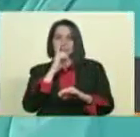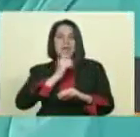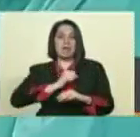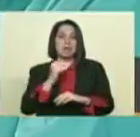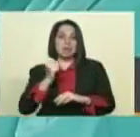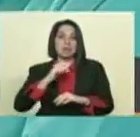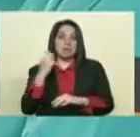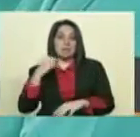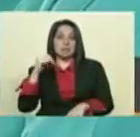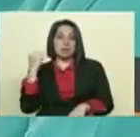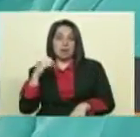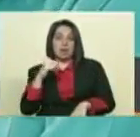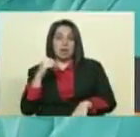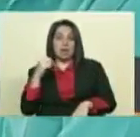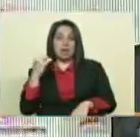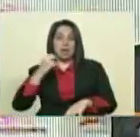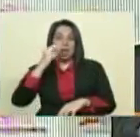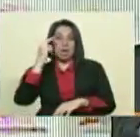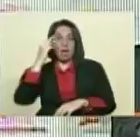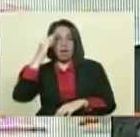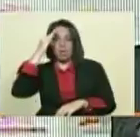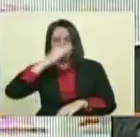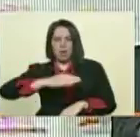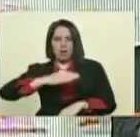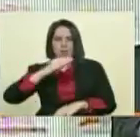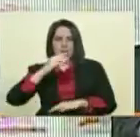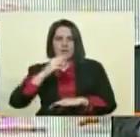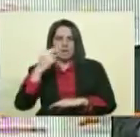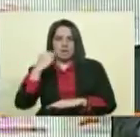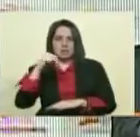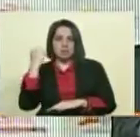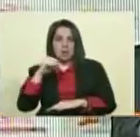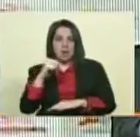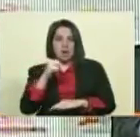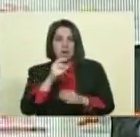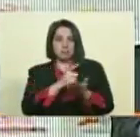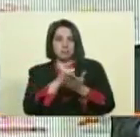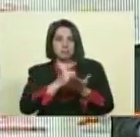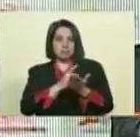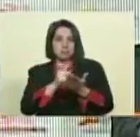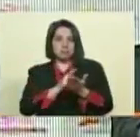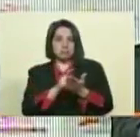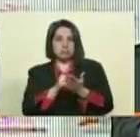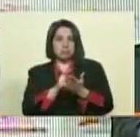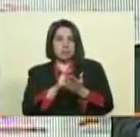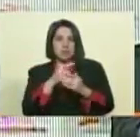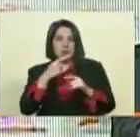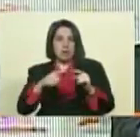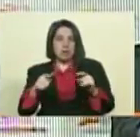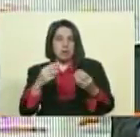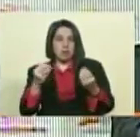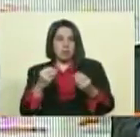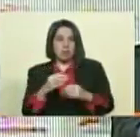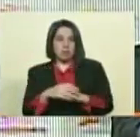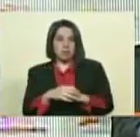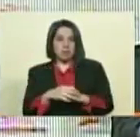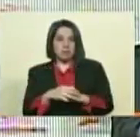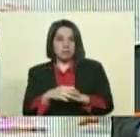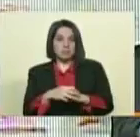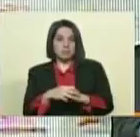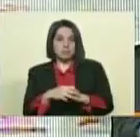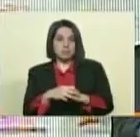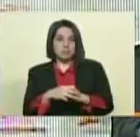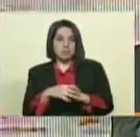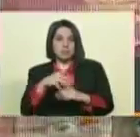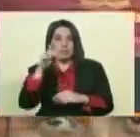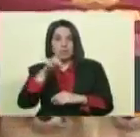Nacional, la Guardia Nacional, cumpliendo la labor de resguardar a la ciudadanía, resguardar la embajada de nuestra hermana República